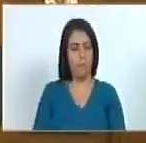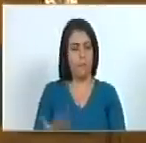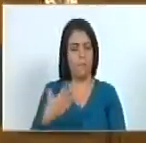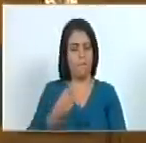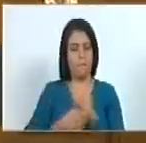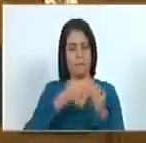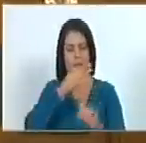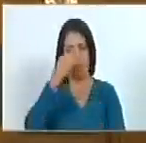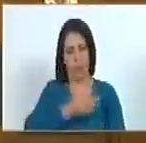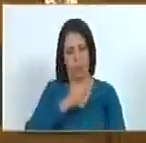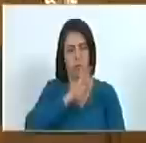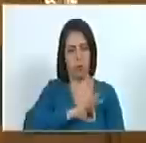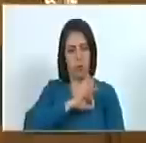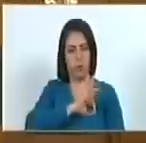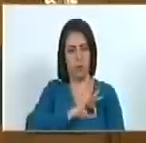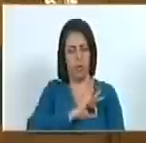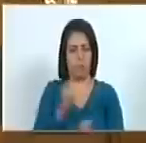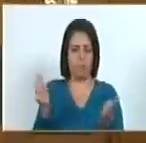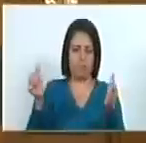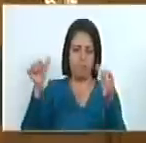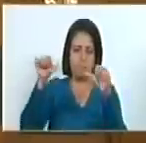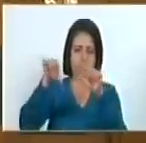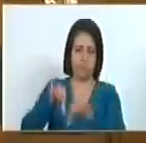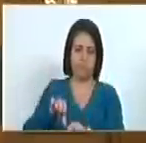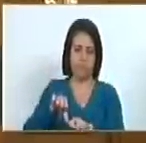seguridad social,